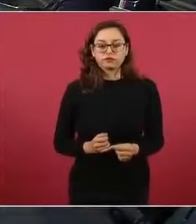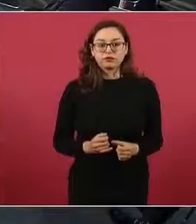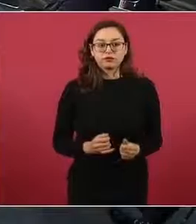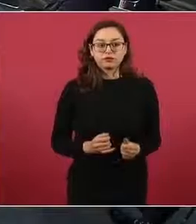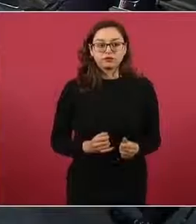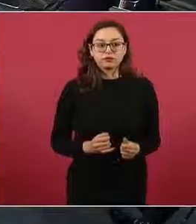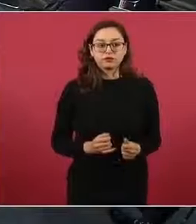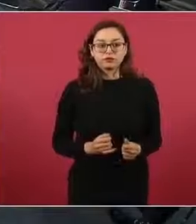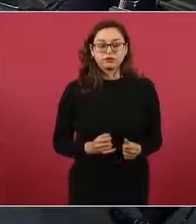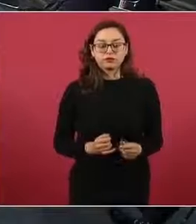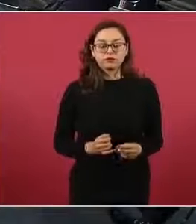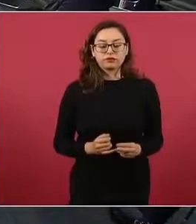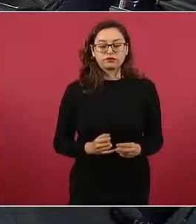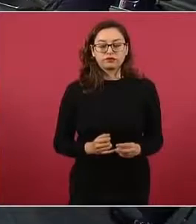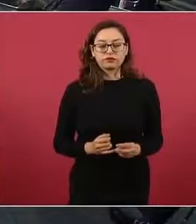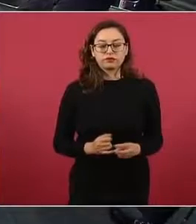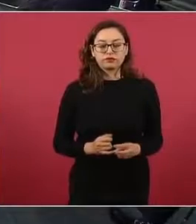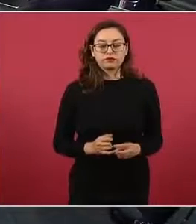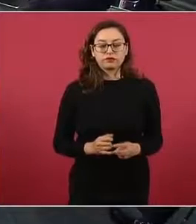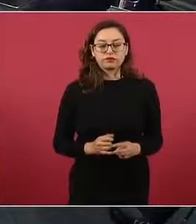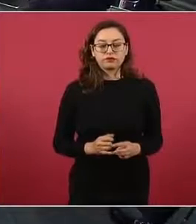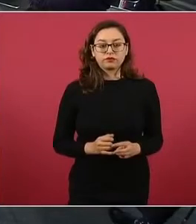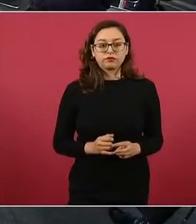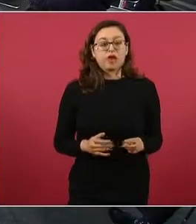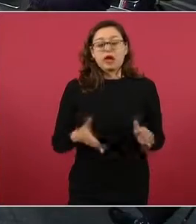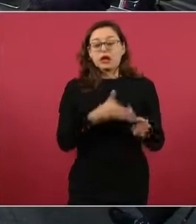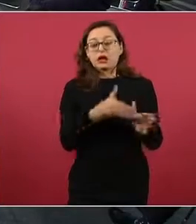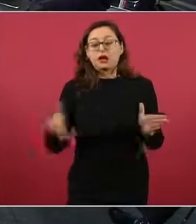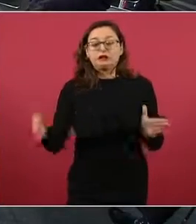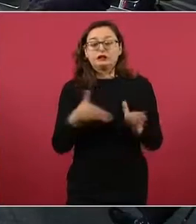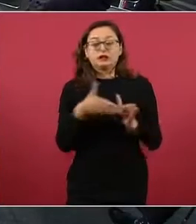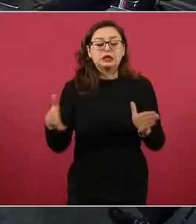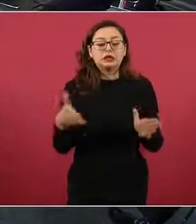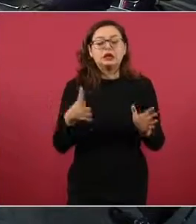dicen, es un periodo de aclaración.